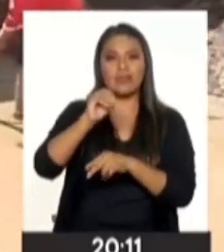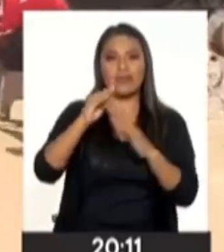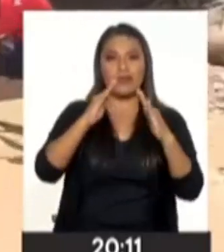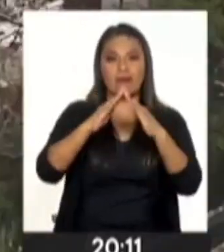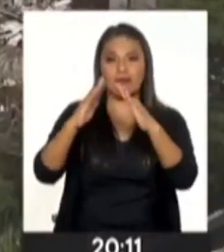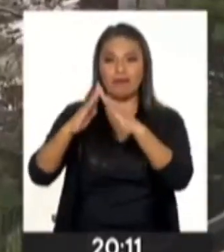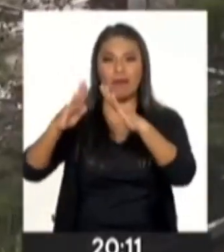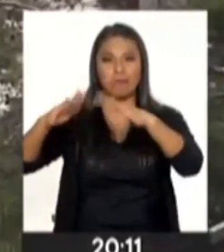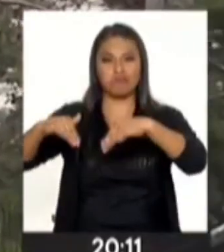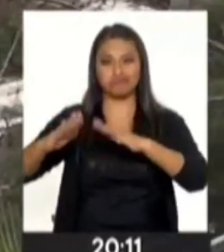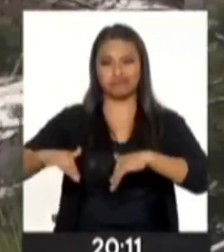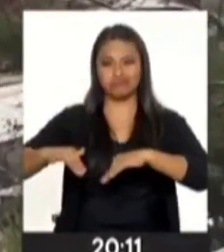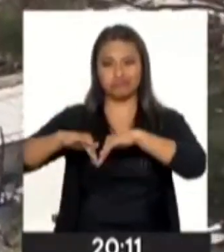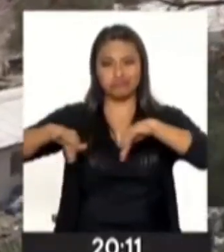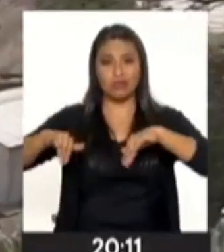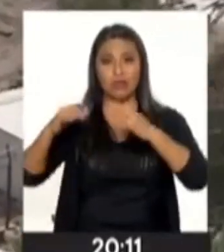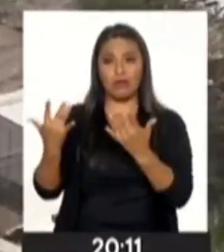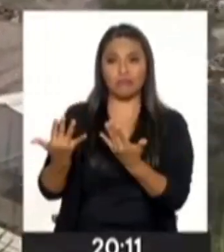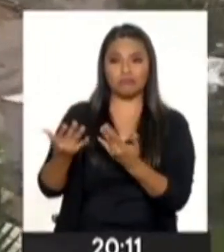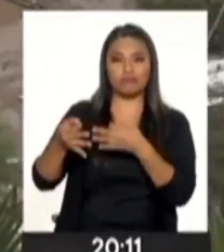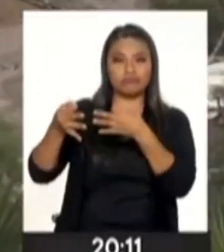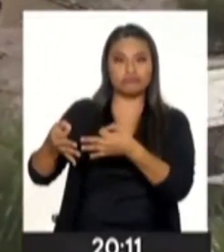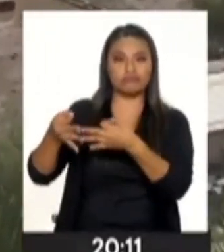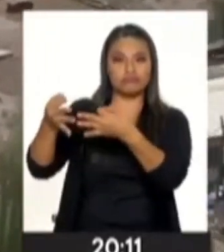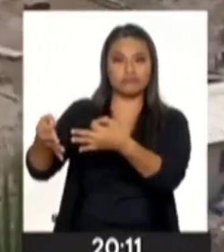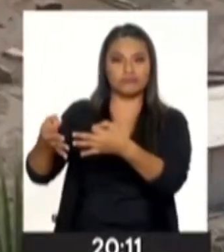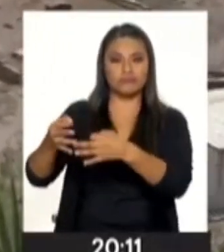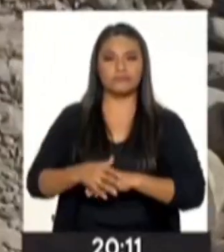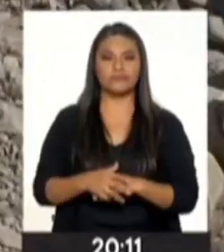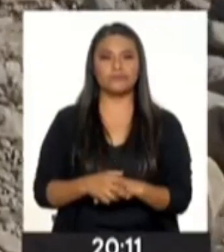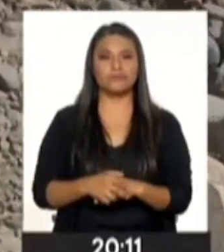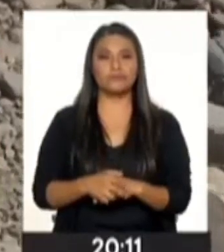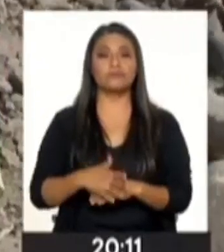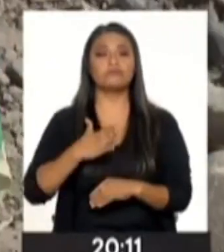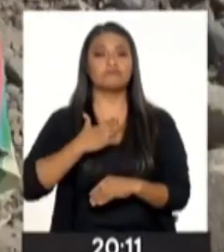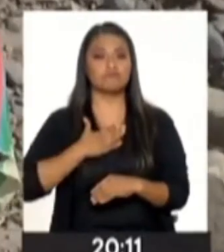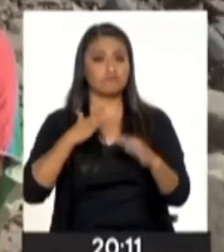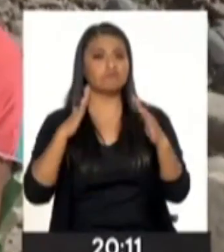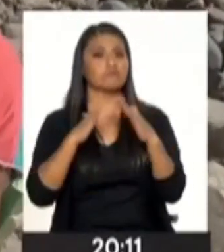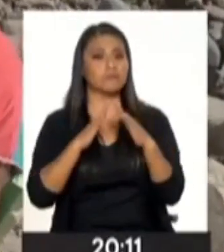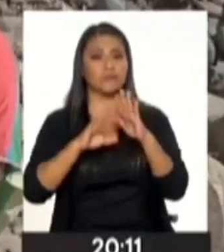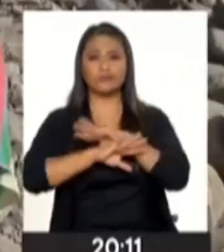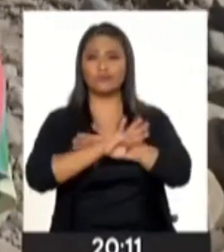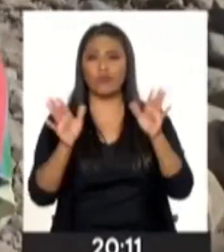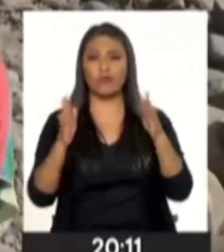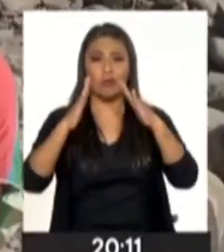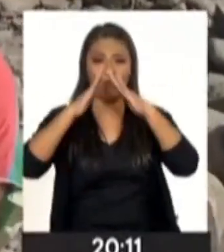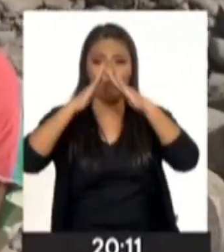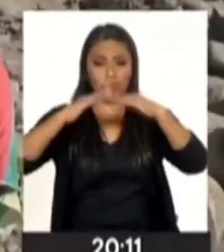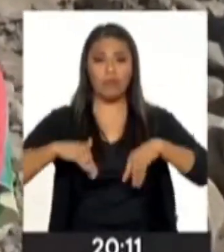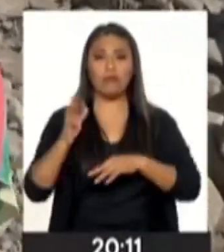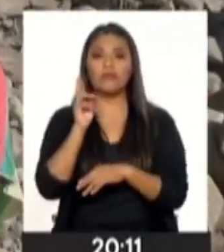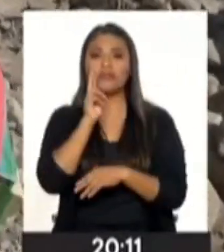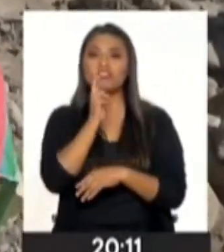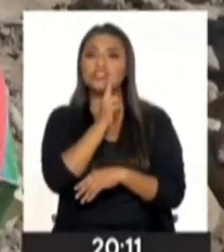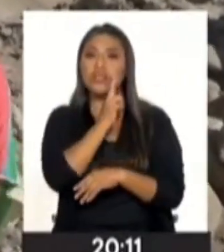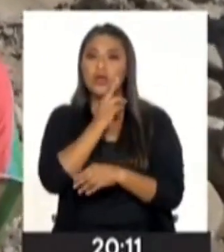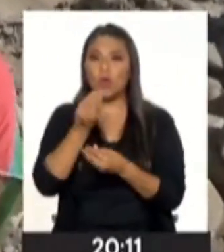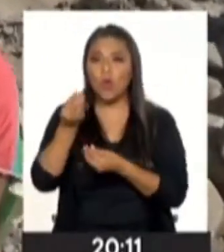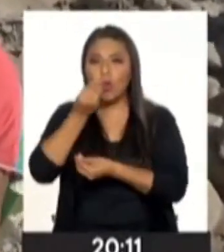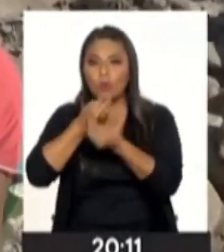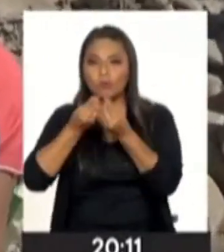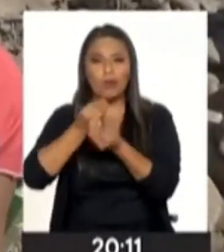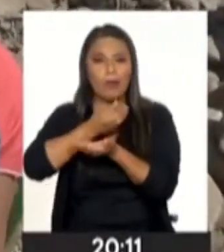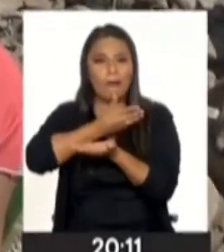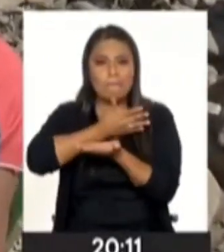y hasta la fecha las casas permanecen en escombros mi casa se llevó todo lo que yo tenía un pequeño restaurante chico y pero